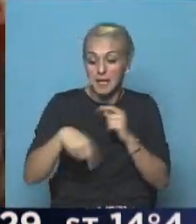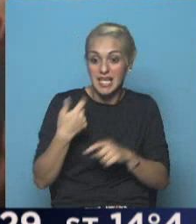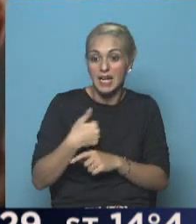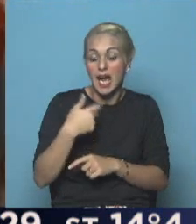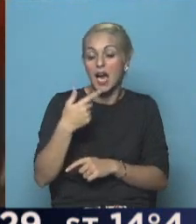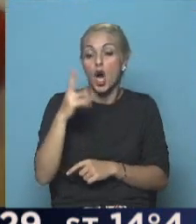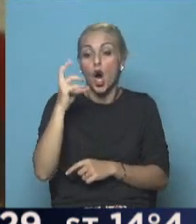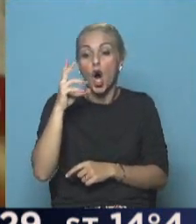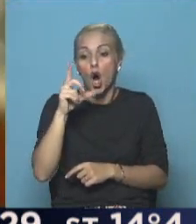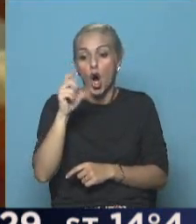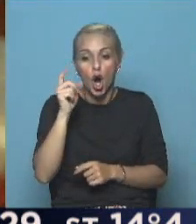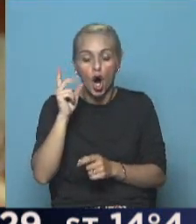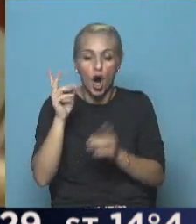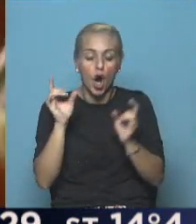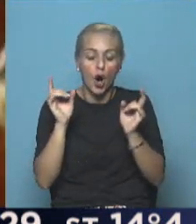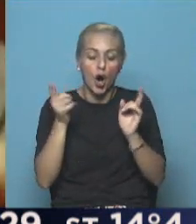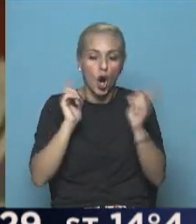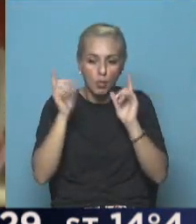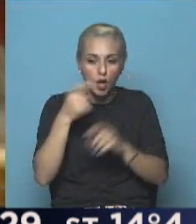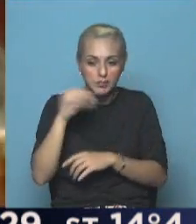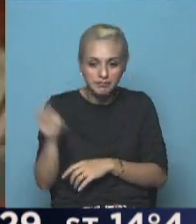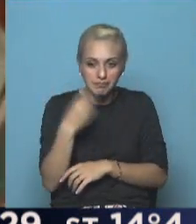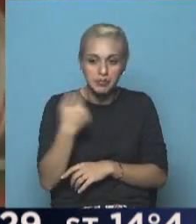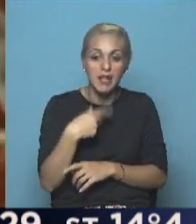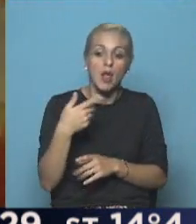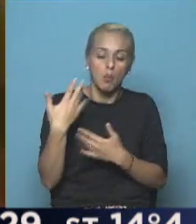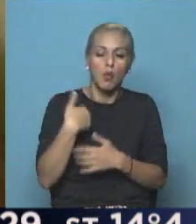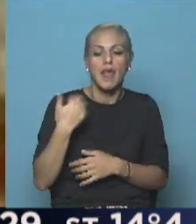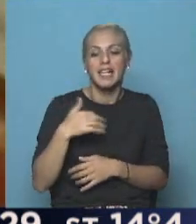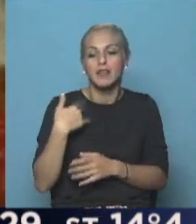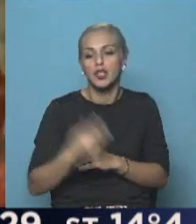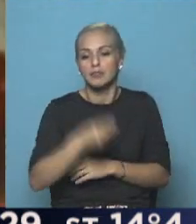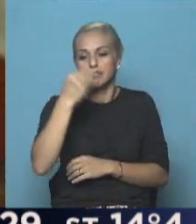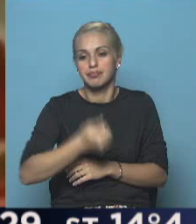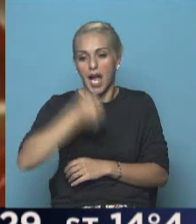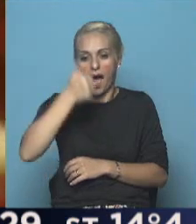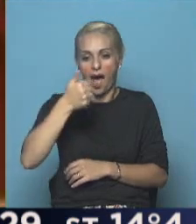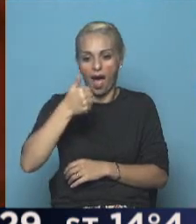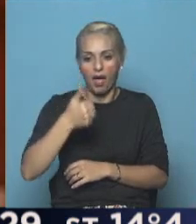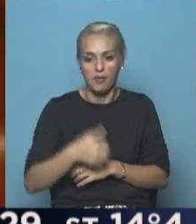Bicho supera a Gimnasia de Jujuy y Argentinos, volverá a la máxima categoría del fútbol argentino.